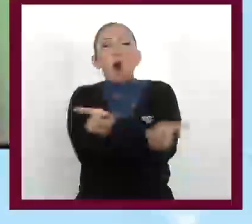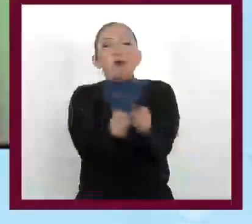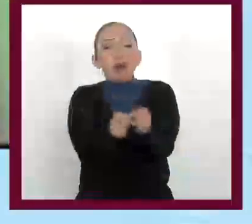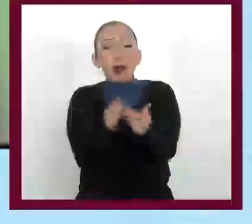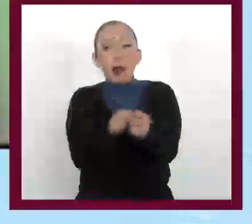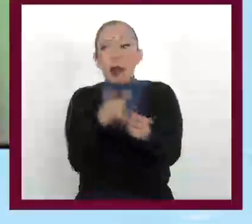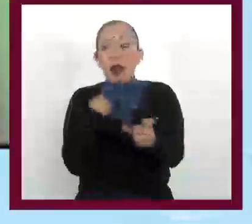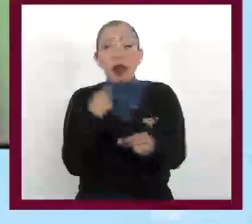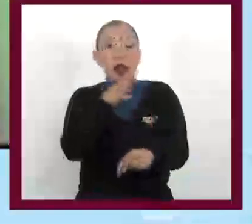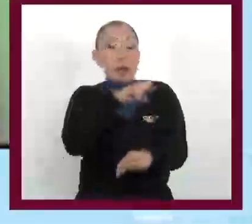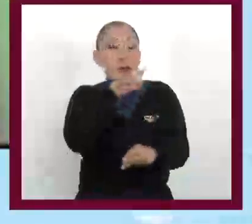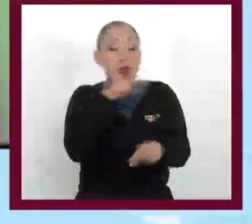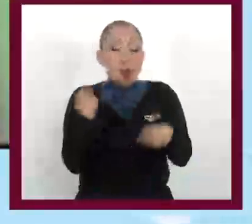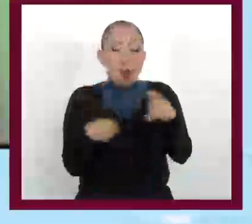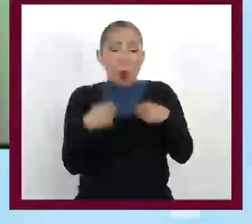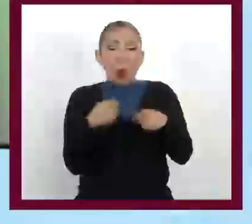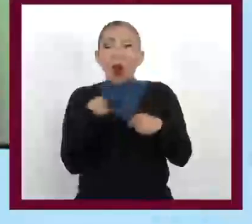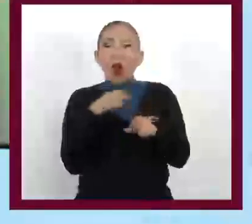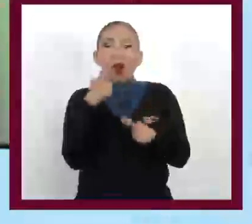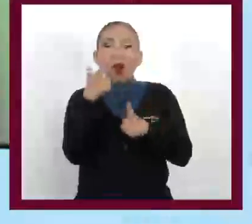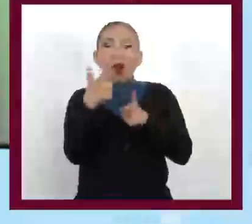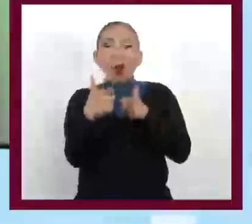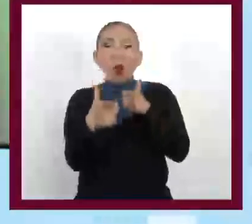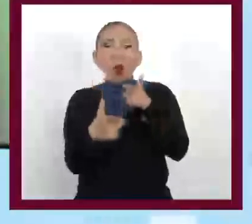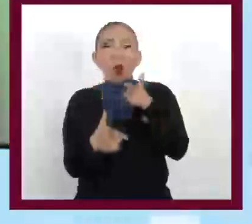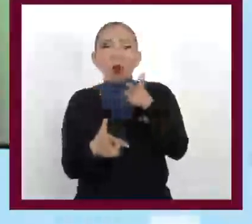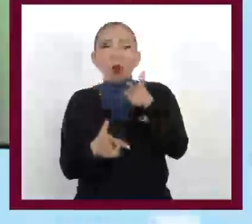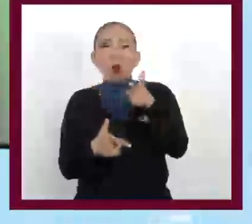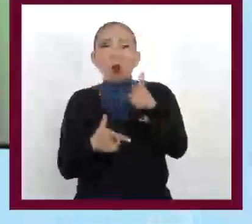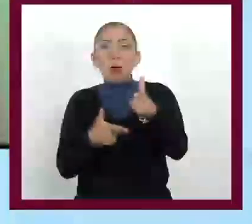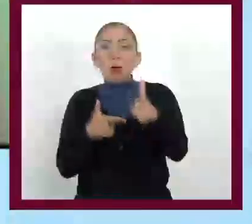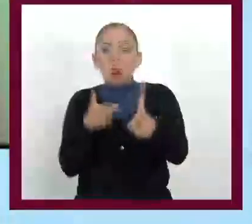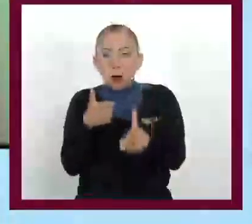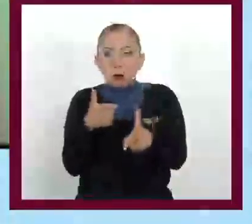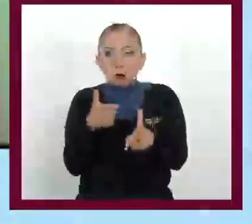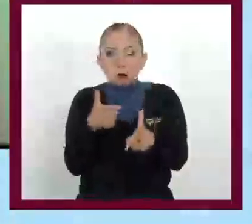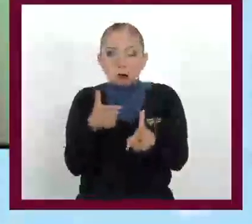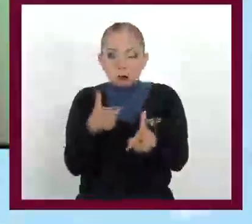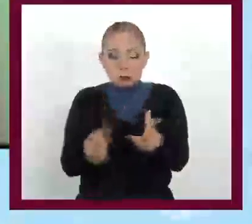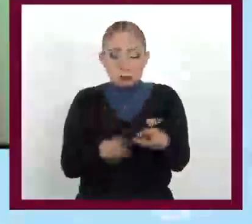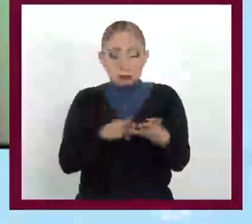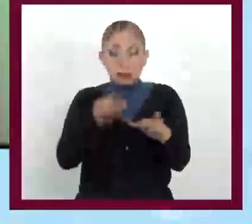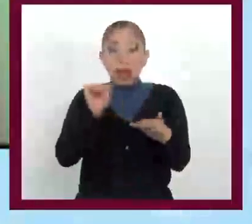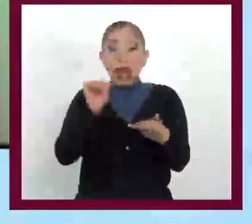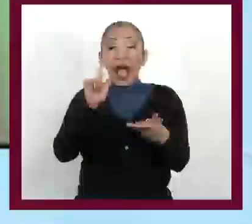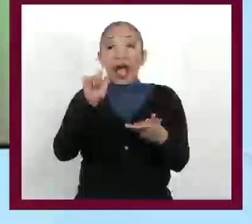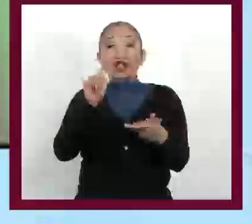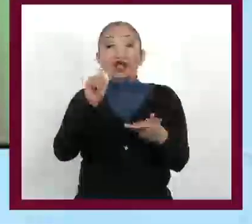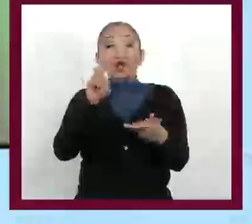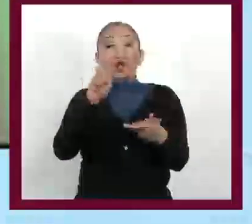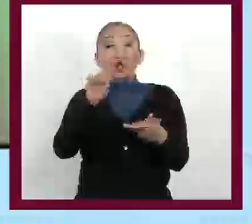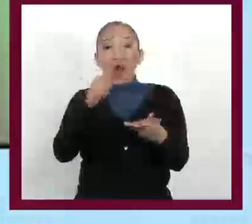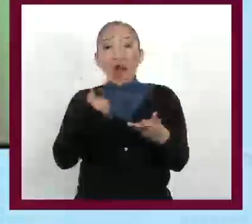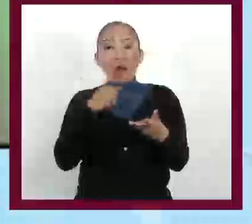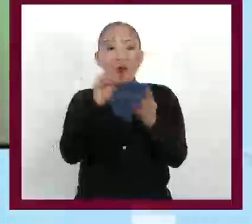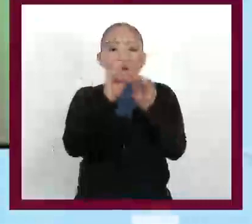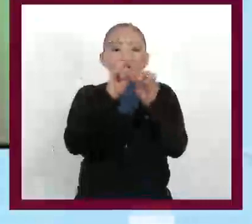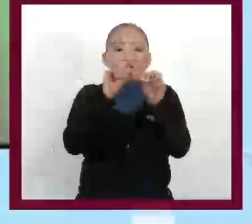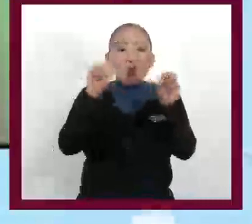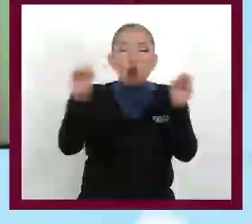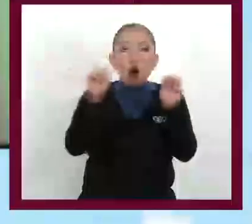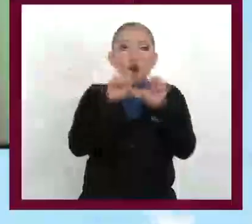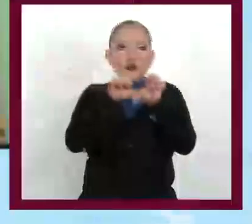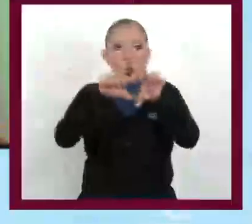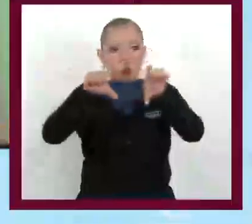con poder tocar o muy rápido o poder tocar muy lento. La altura tiene que ver con los sonidos graves y